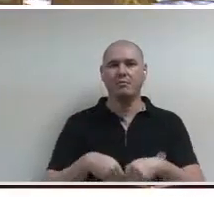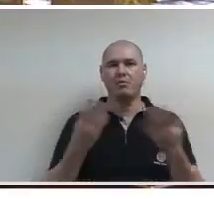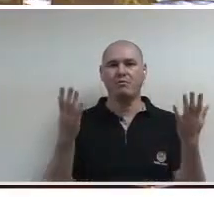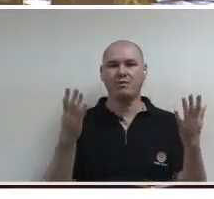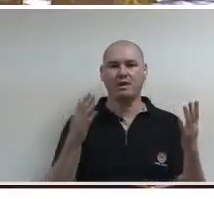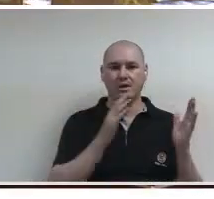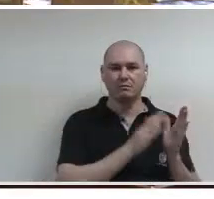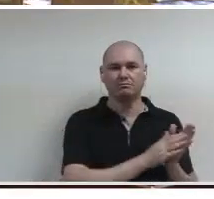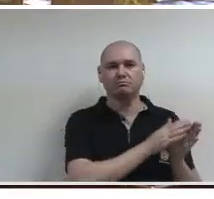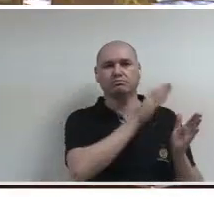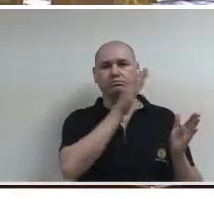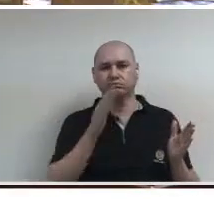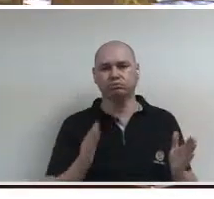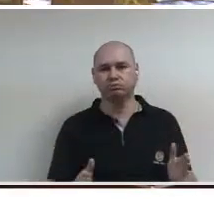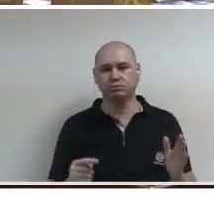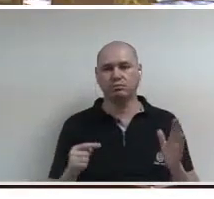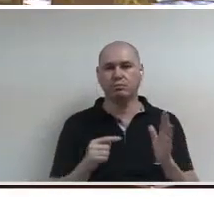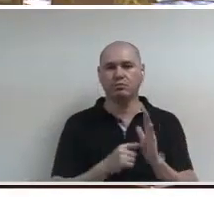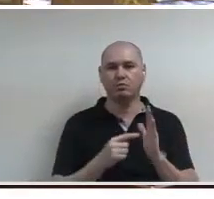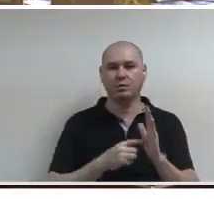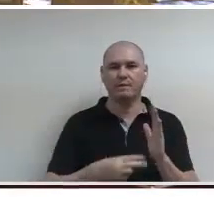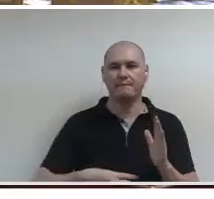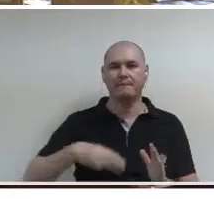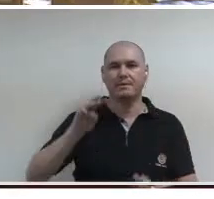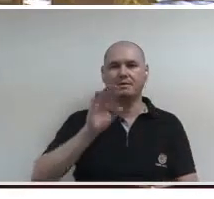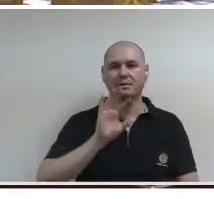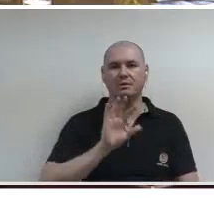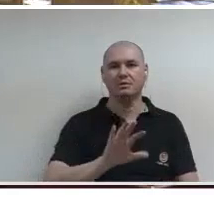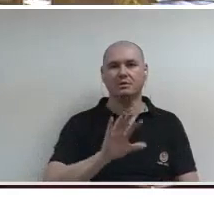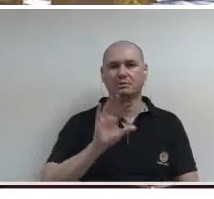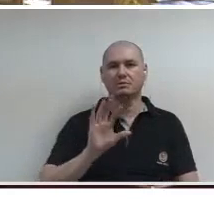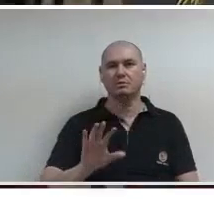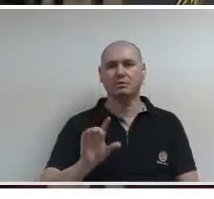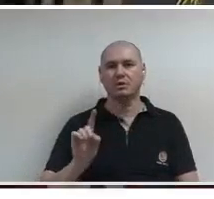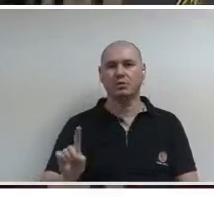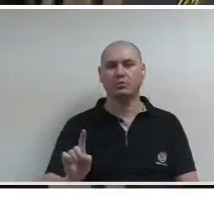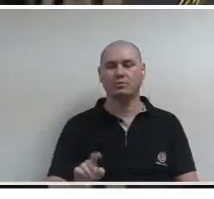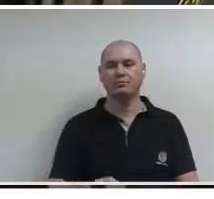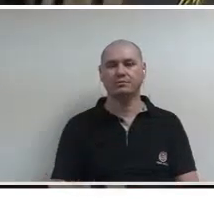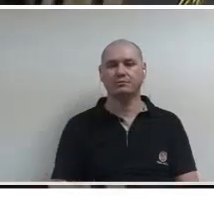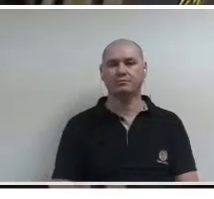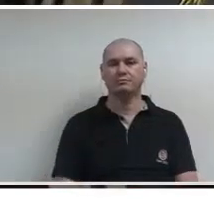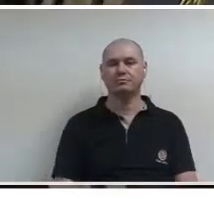pública, 2015 y 2021 PB. Jardín Puntaje Iba TV,